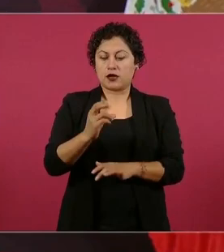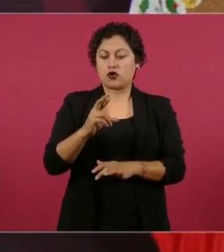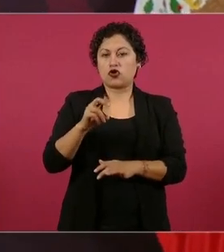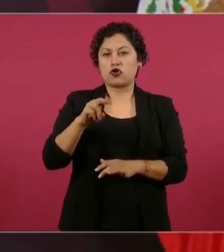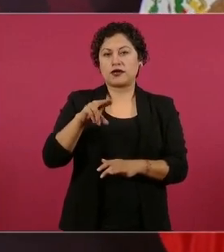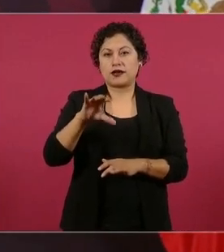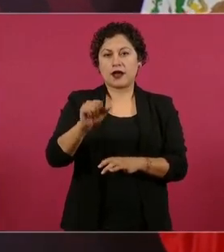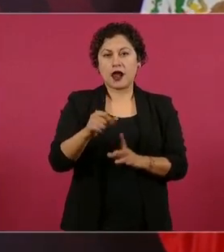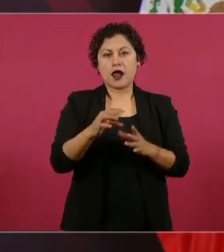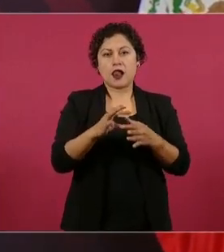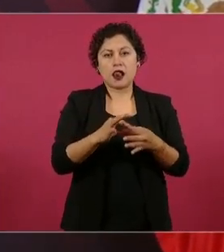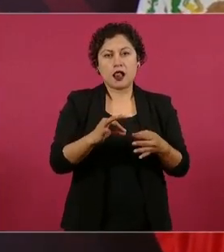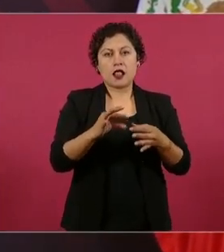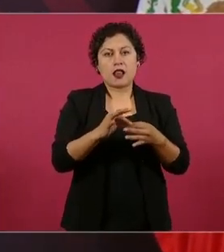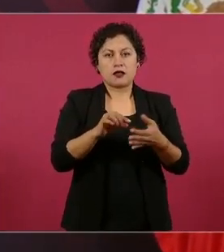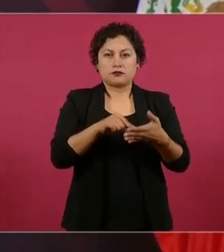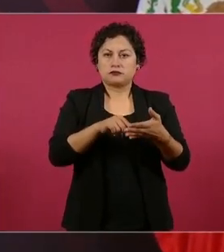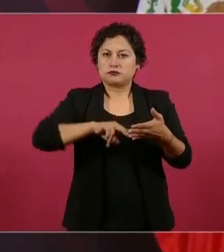perversa